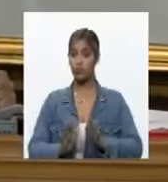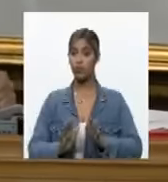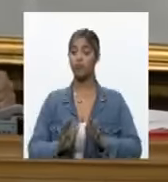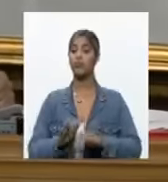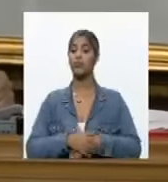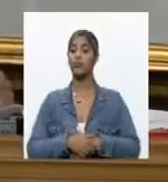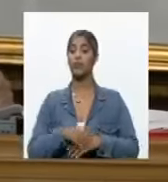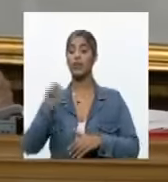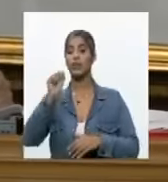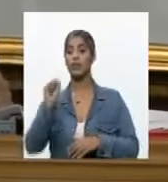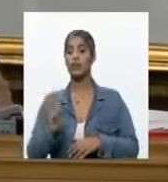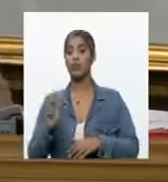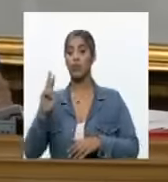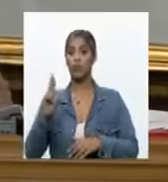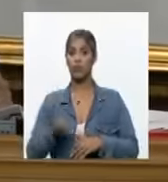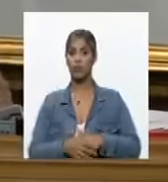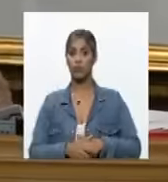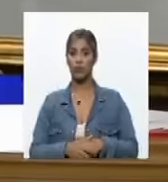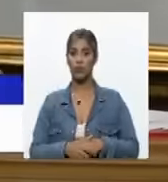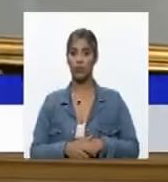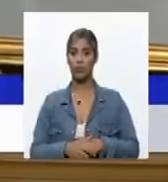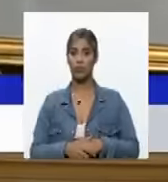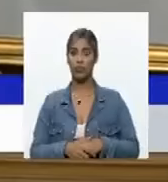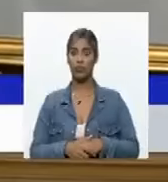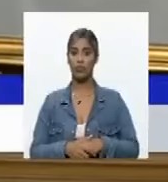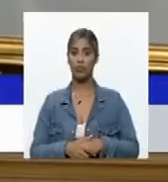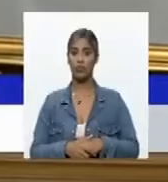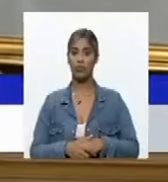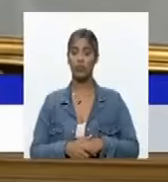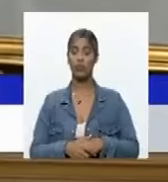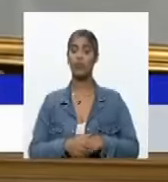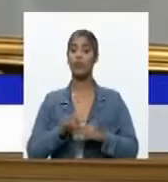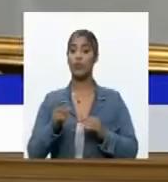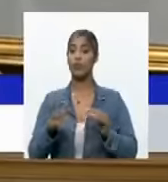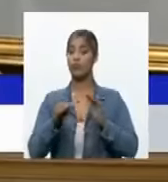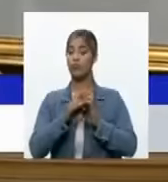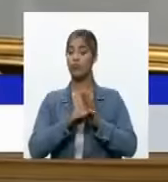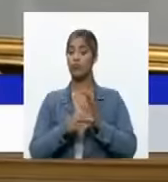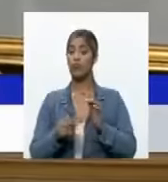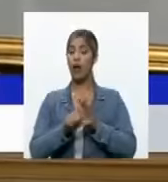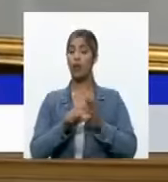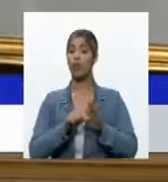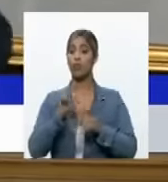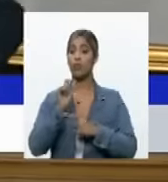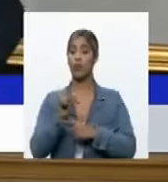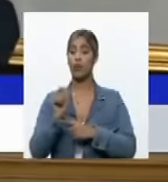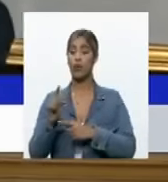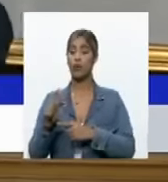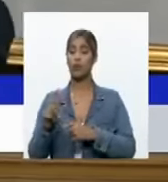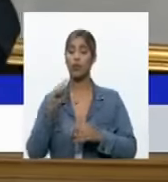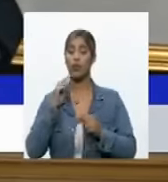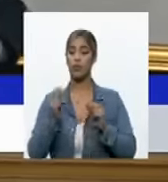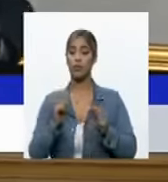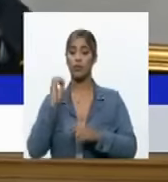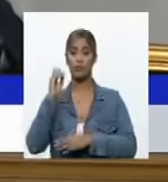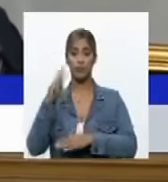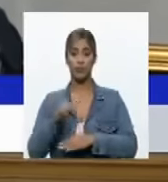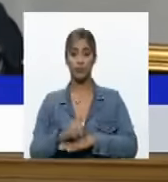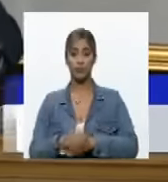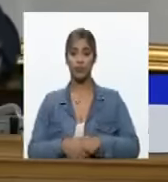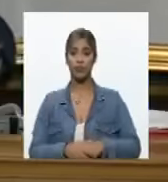del natalicio del maestro Simón Rodríguez, de conformidad con lo previsto en el artículo 111 del Reglamento Interior de Debate de la Asamblea